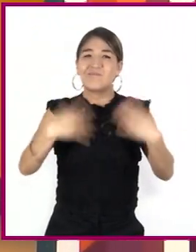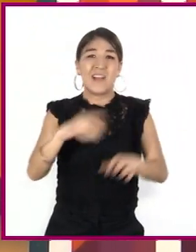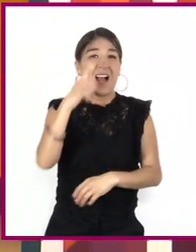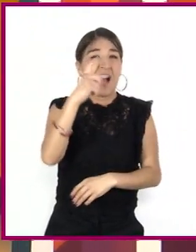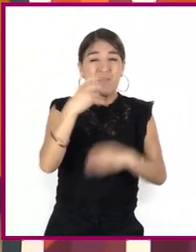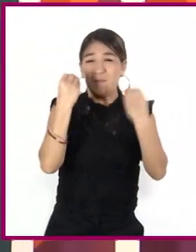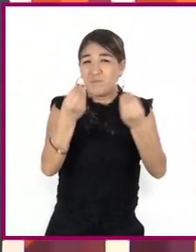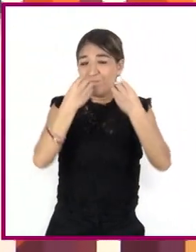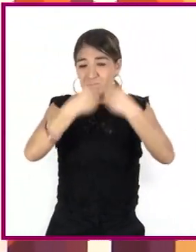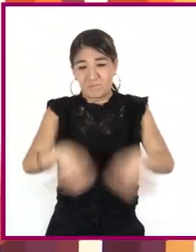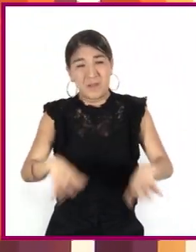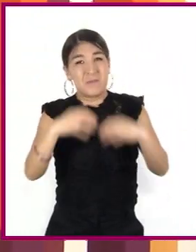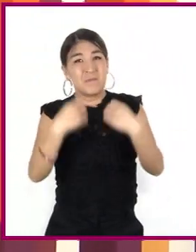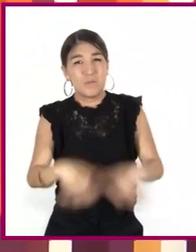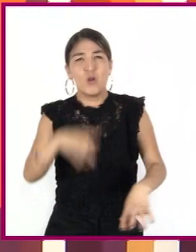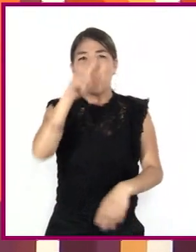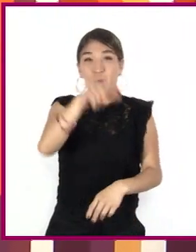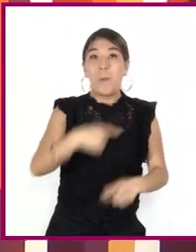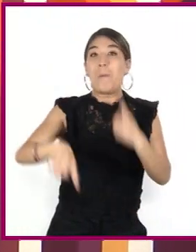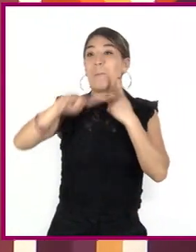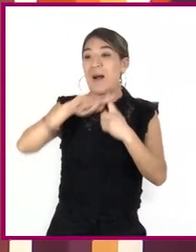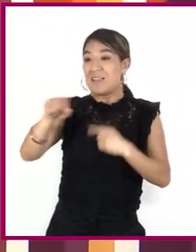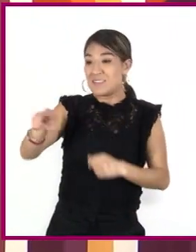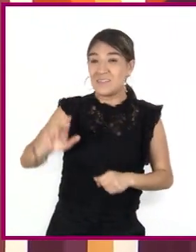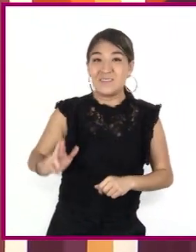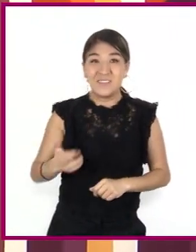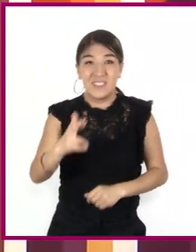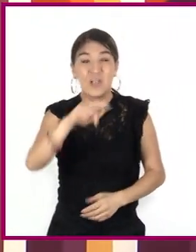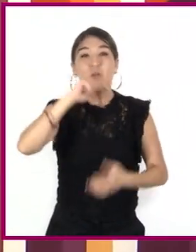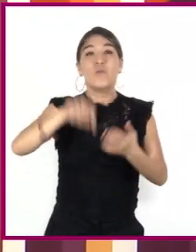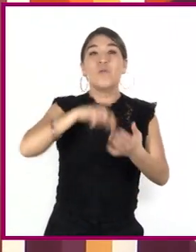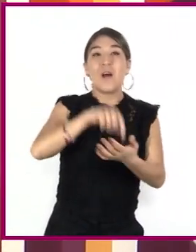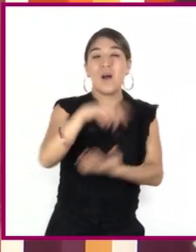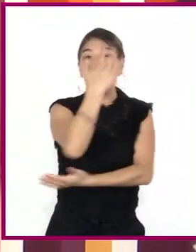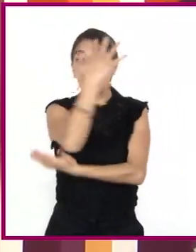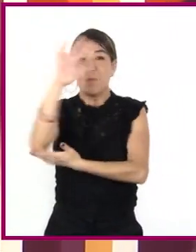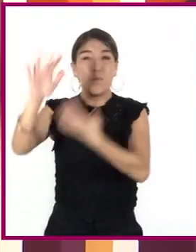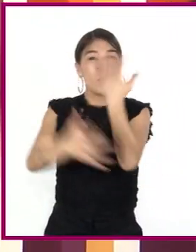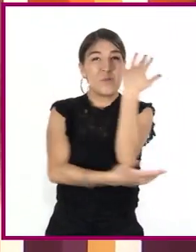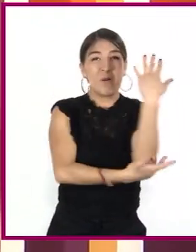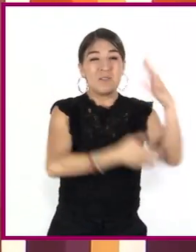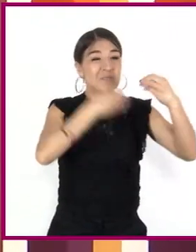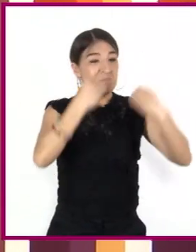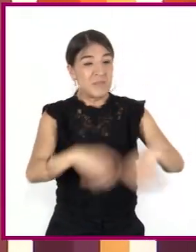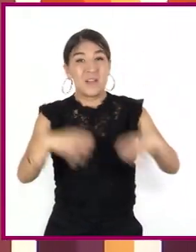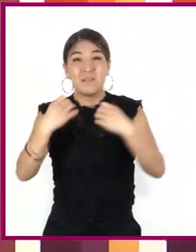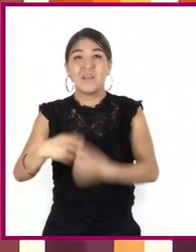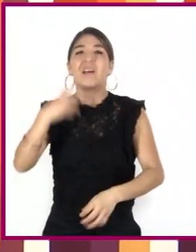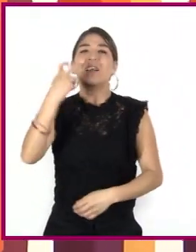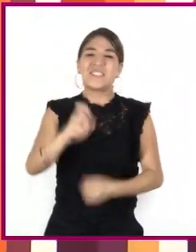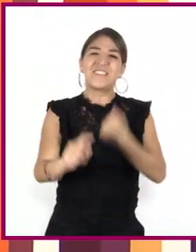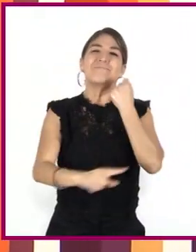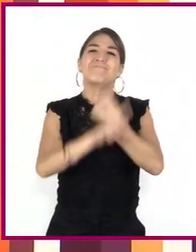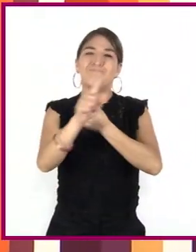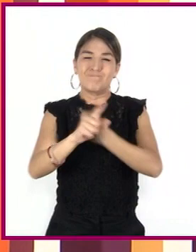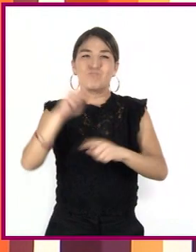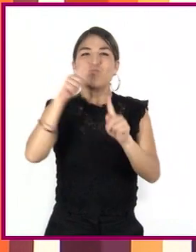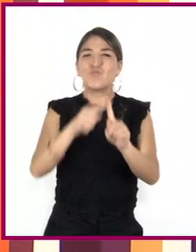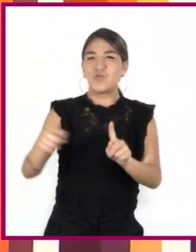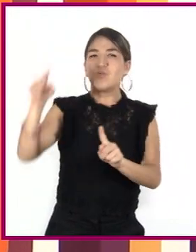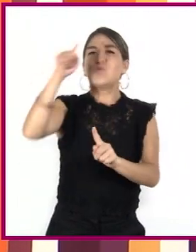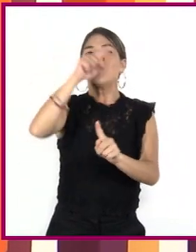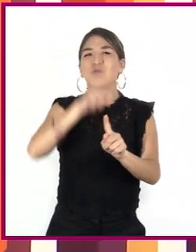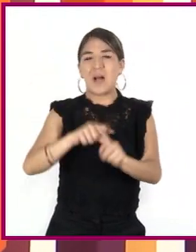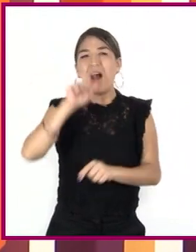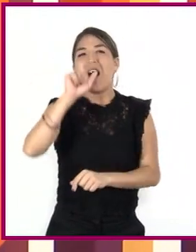la contaminación de ríos y la desaparición de bosques, con esto se está provocando un desequilibrio importante en el ciclo del agua, que a su